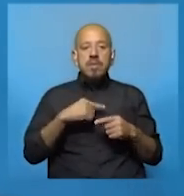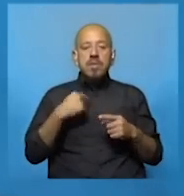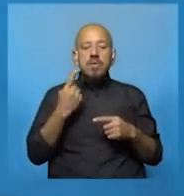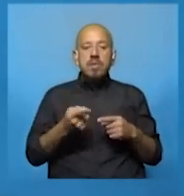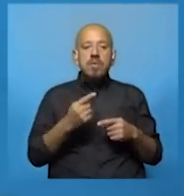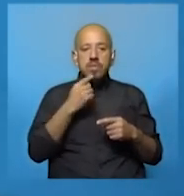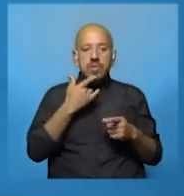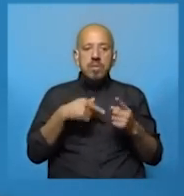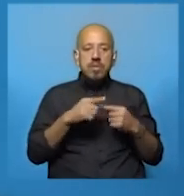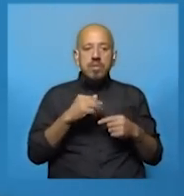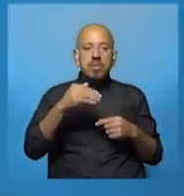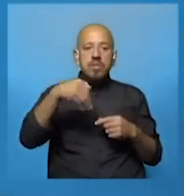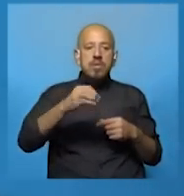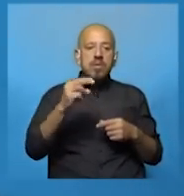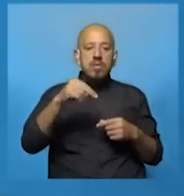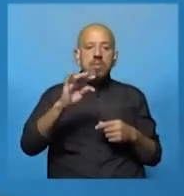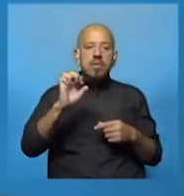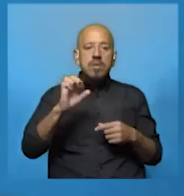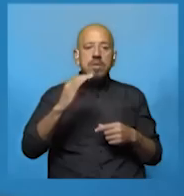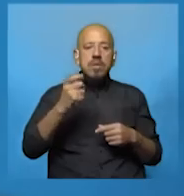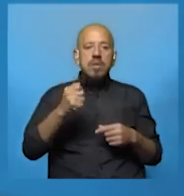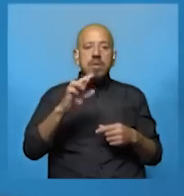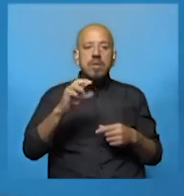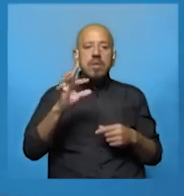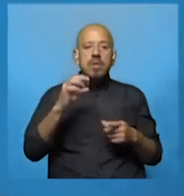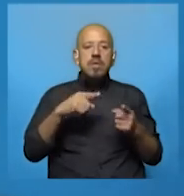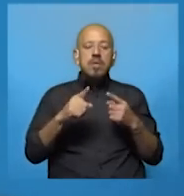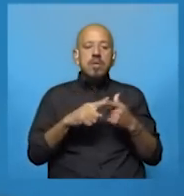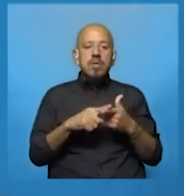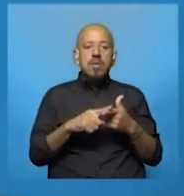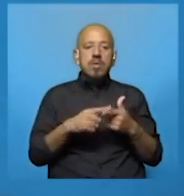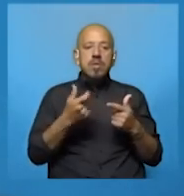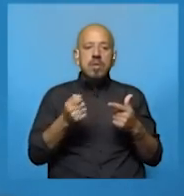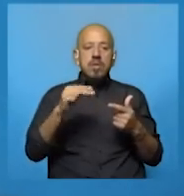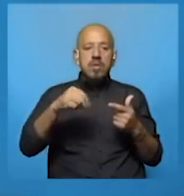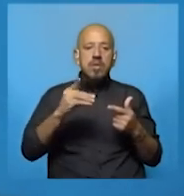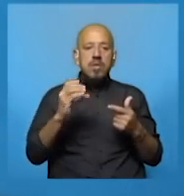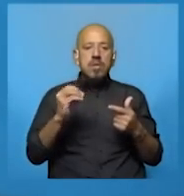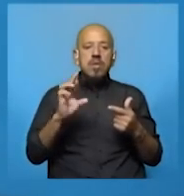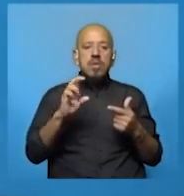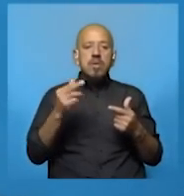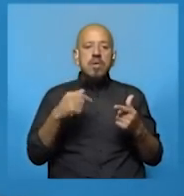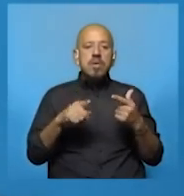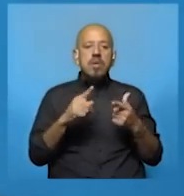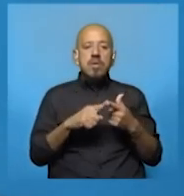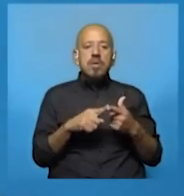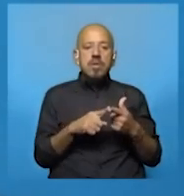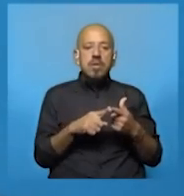como Montecarlo como andorra en fin como mucho le digo decimos esto Obviamente que son